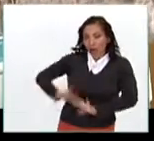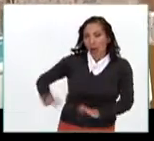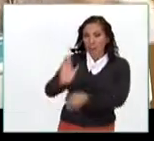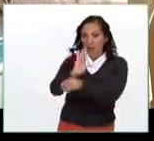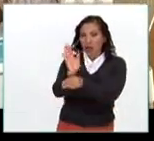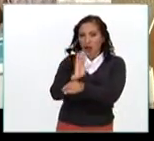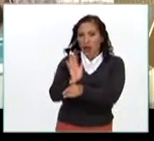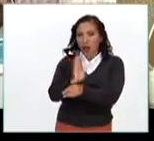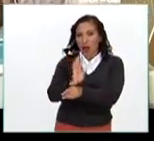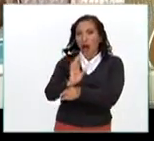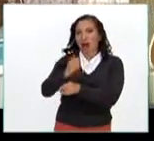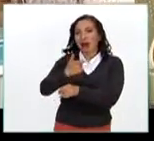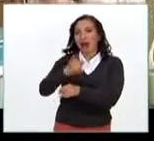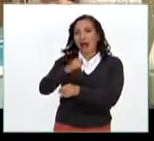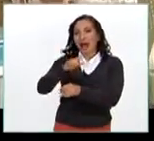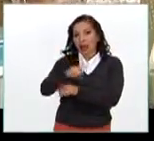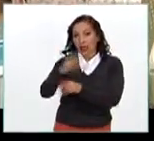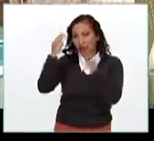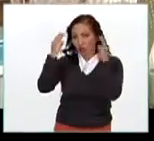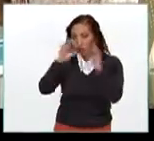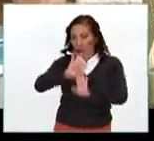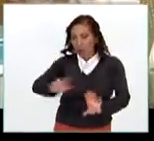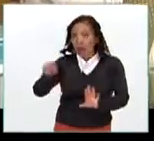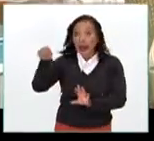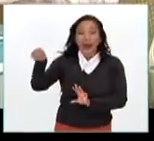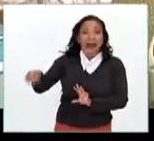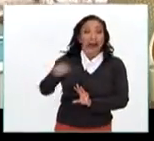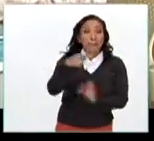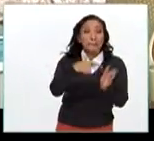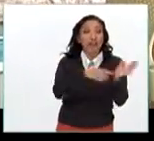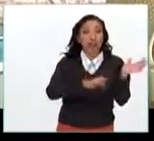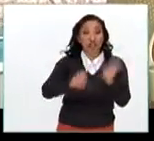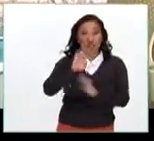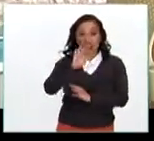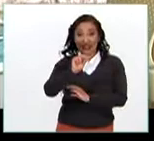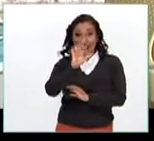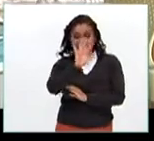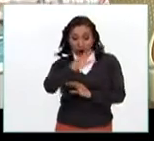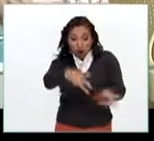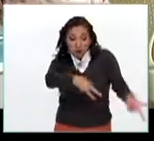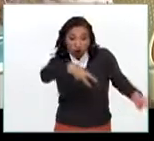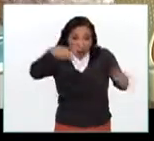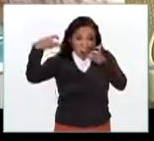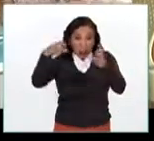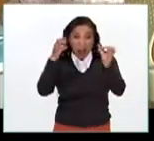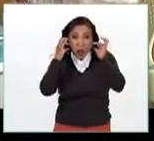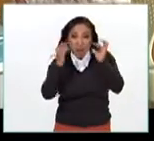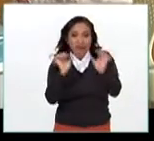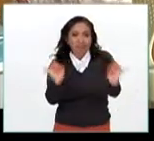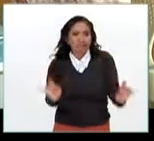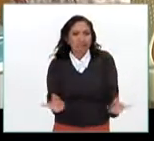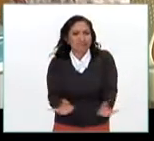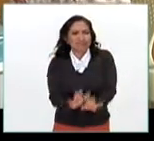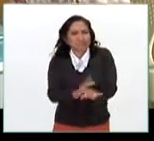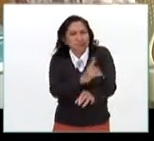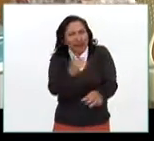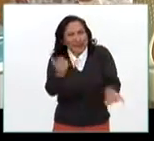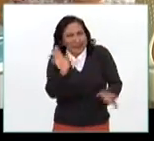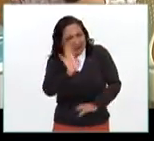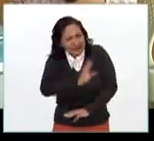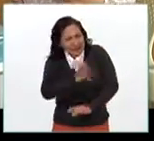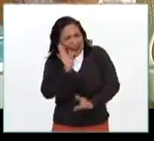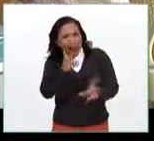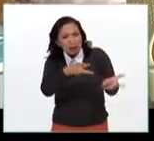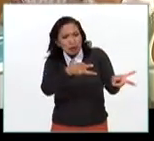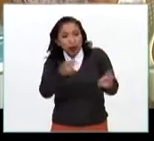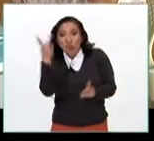la película con Gael de Museo, ¿no? Claro. En 1985, sin motivo